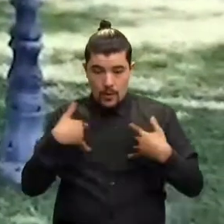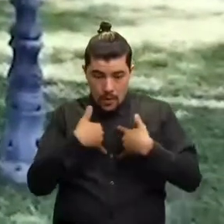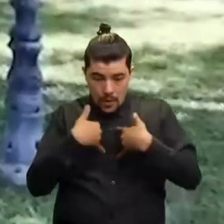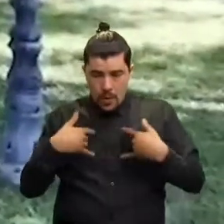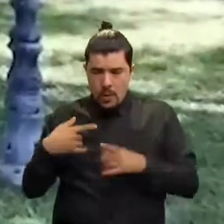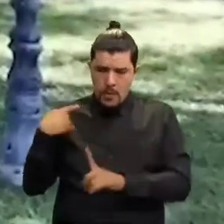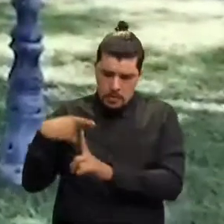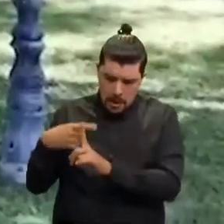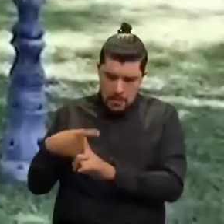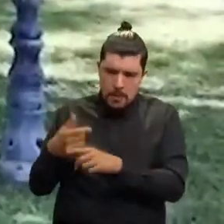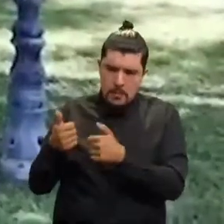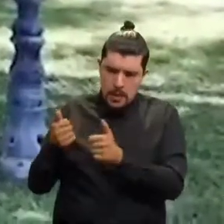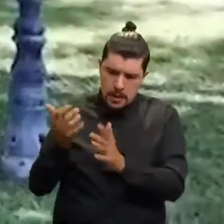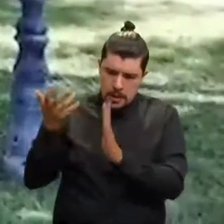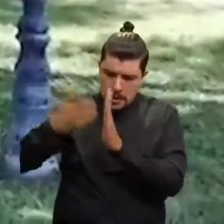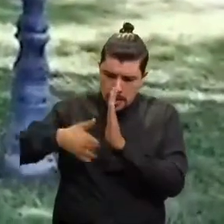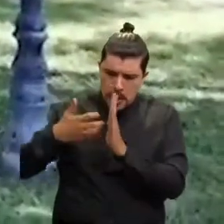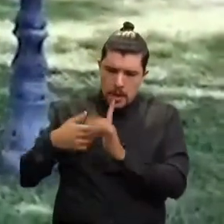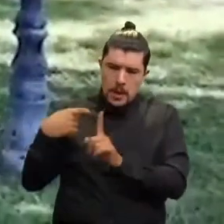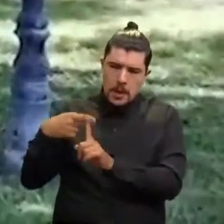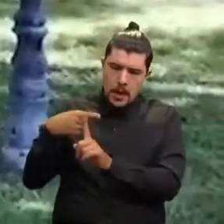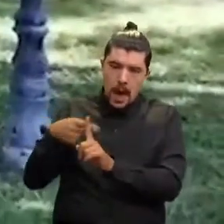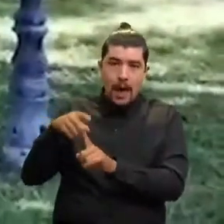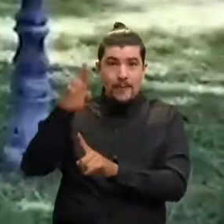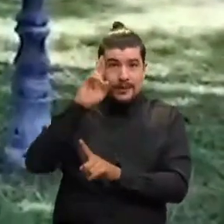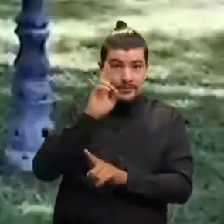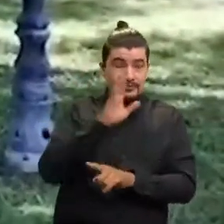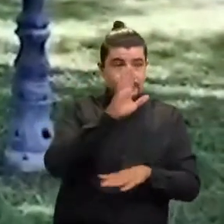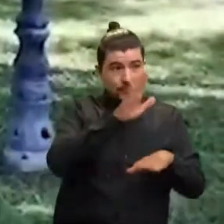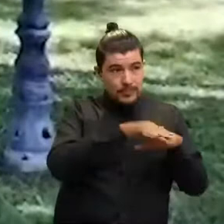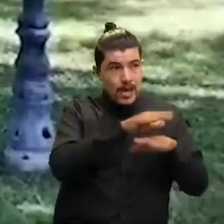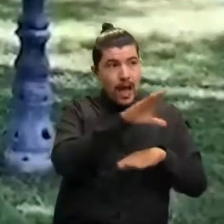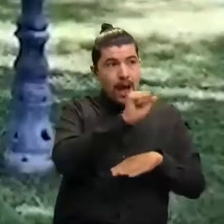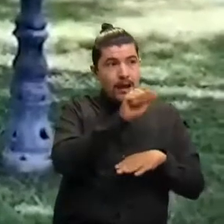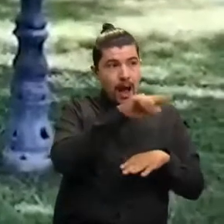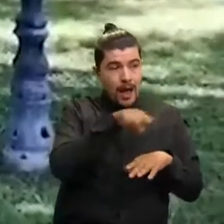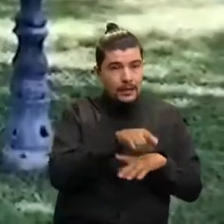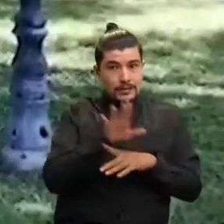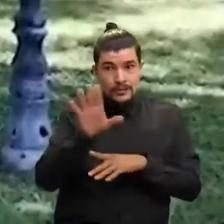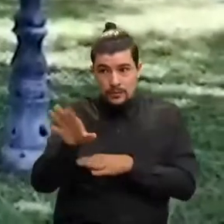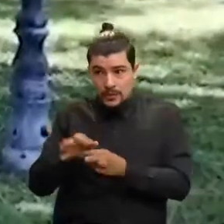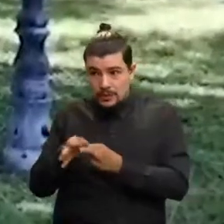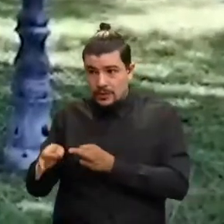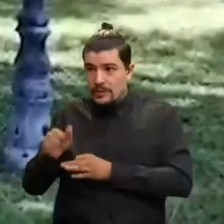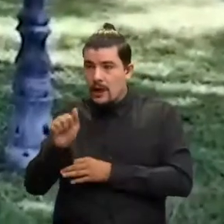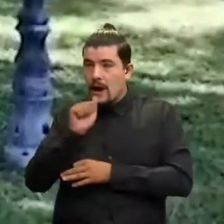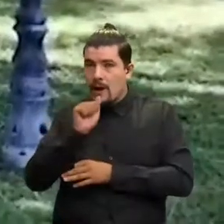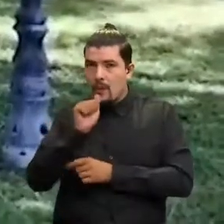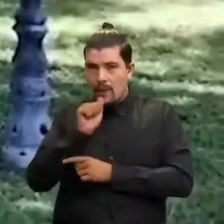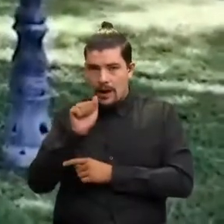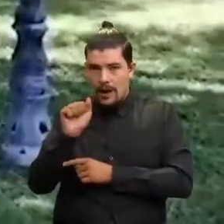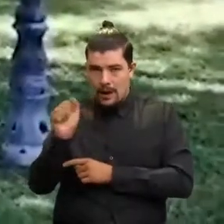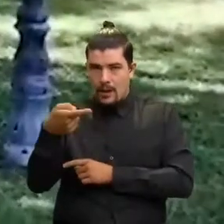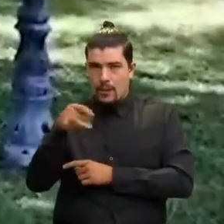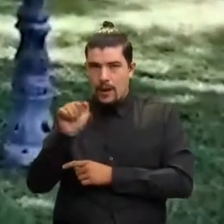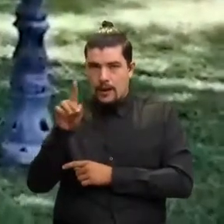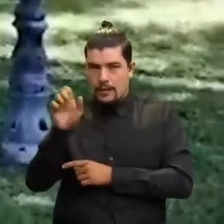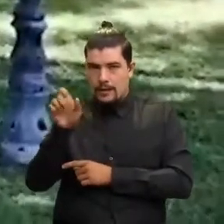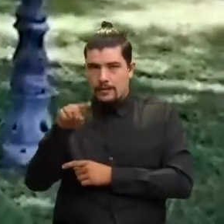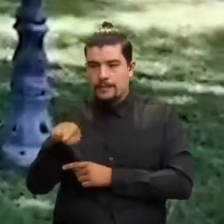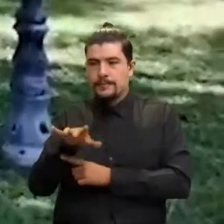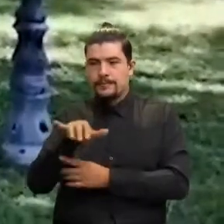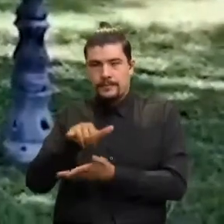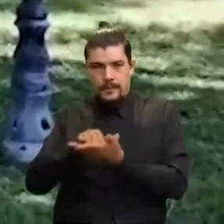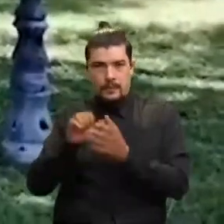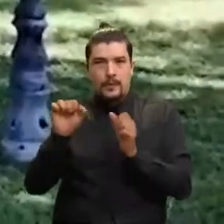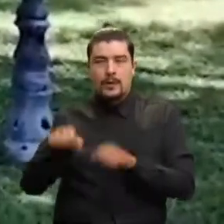autoridades ambientales de la casa y del municipio agua para su liberación el cual se realizó en